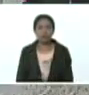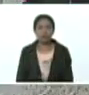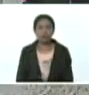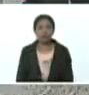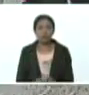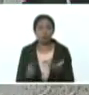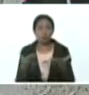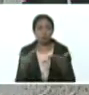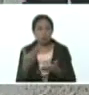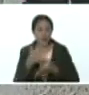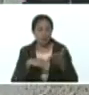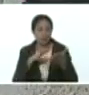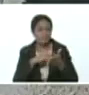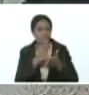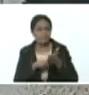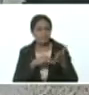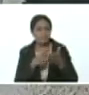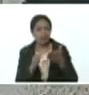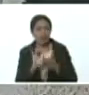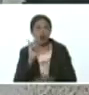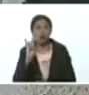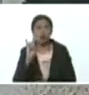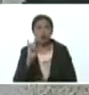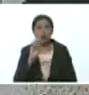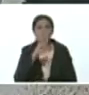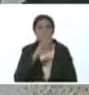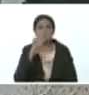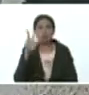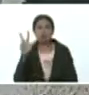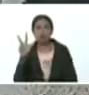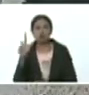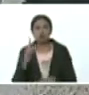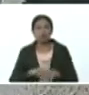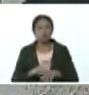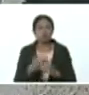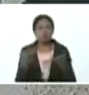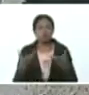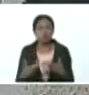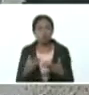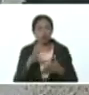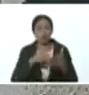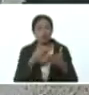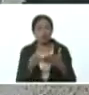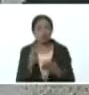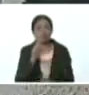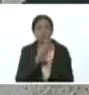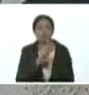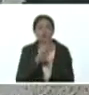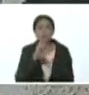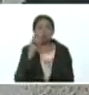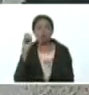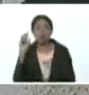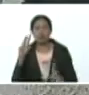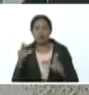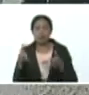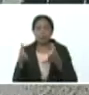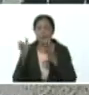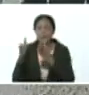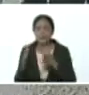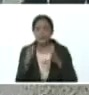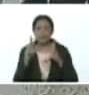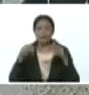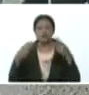¿Cuándo me das el plan? El lunes, 48 horas, Aristóbulo, para que me entregues el plan de las 200 nuevas unidades educativas.